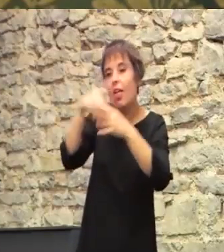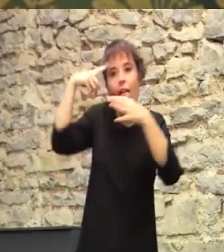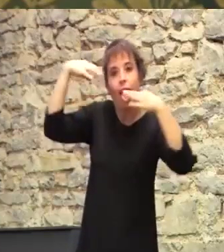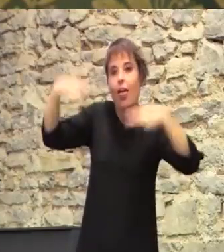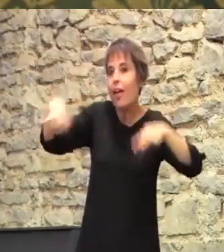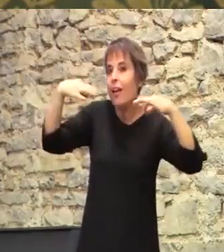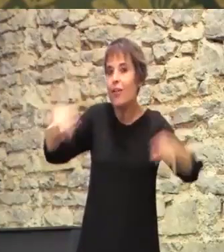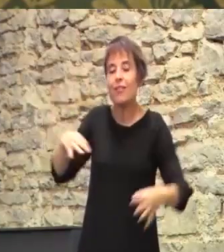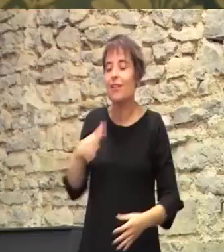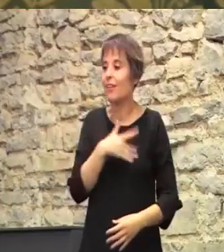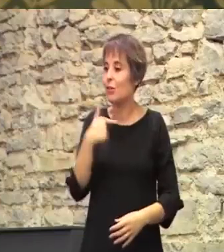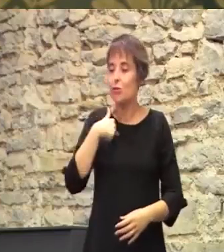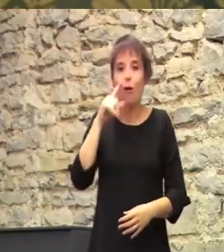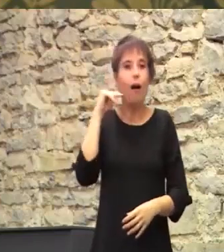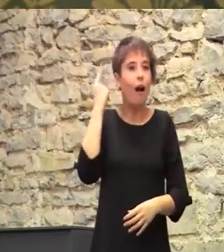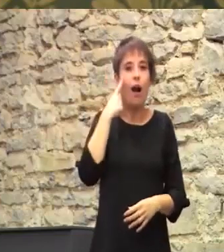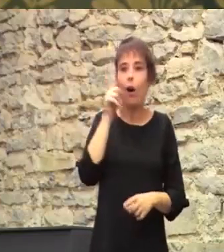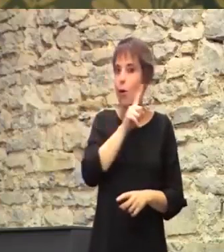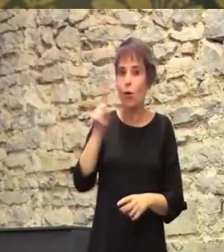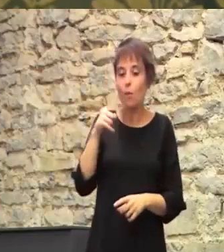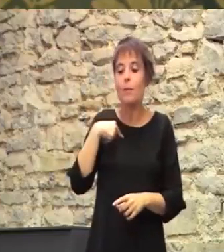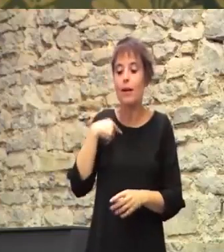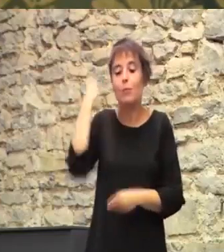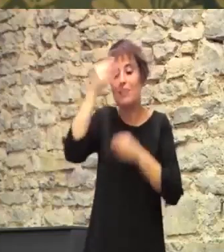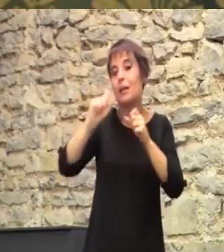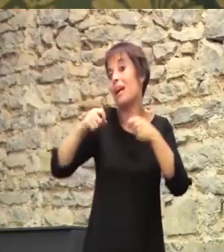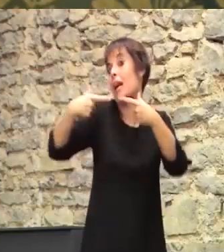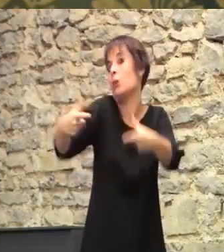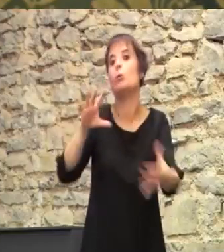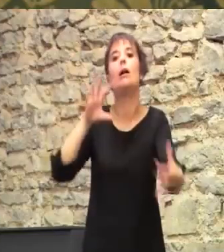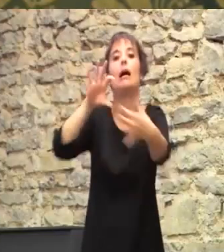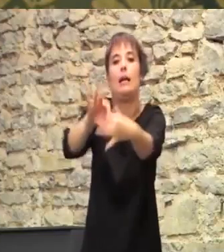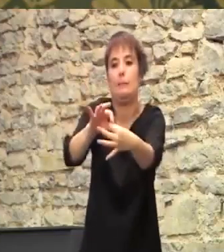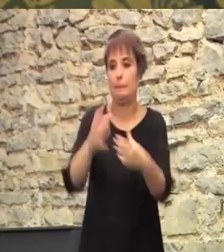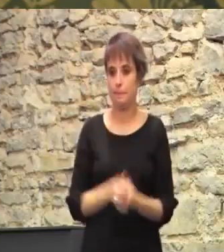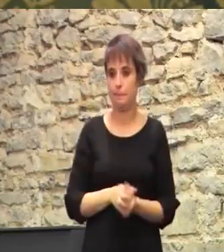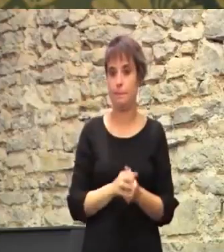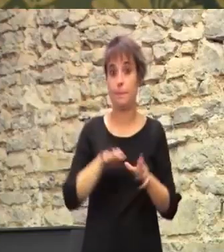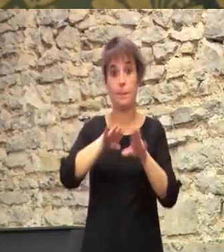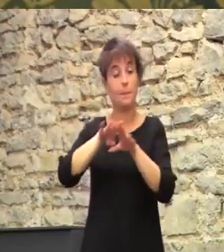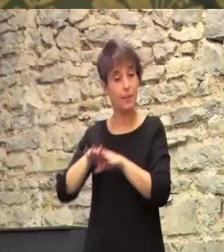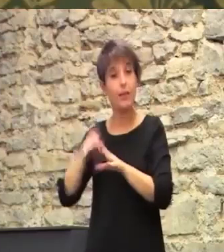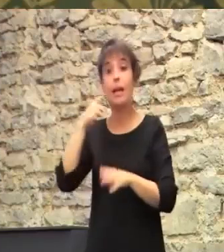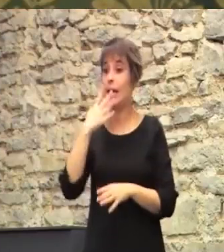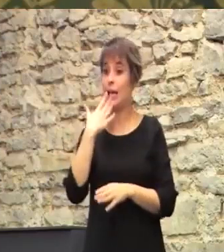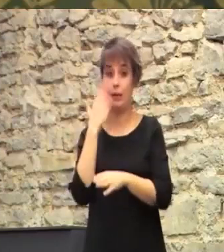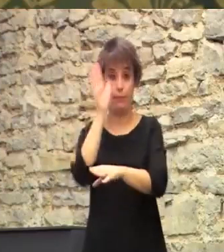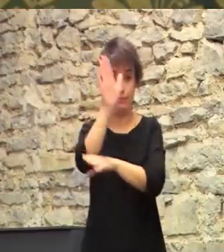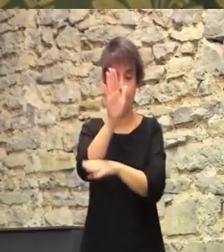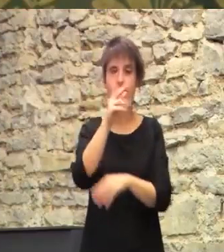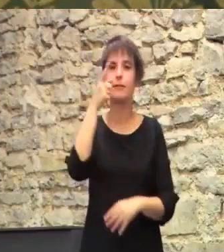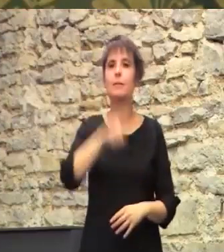es decir uno no se da cuenta pero cree que eso es natural recuerdo también una abogada que